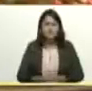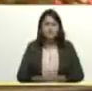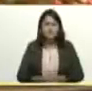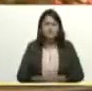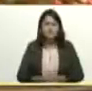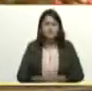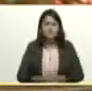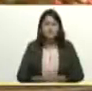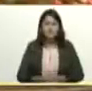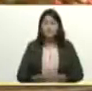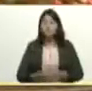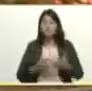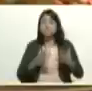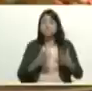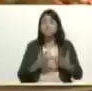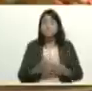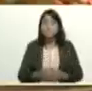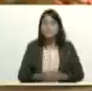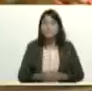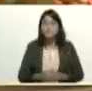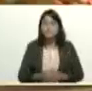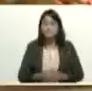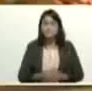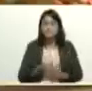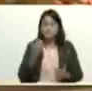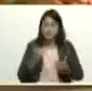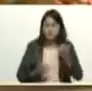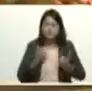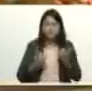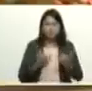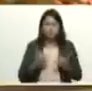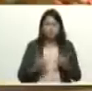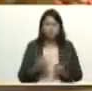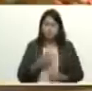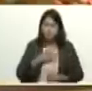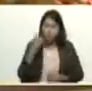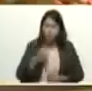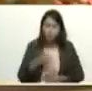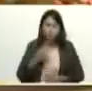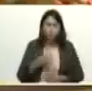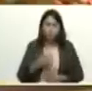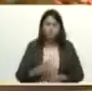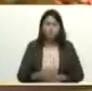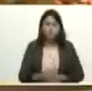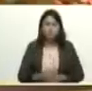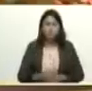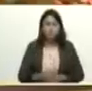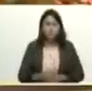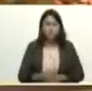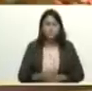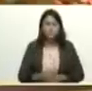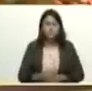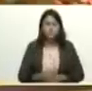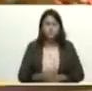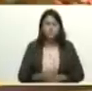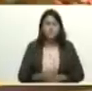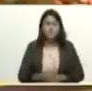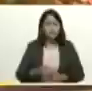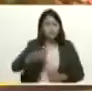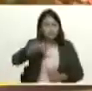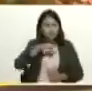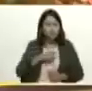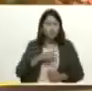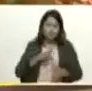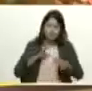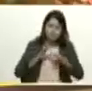Es un frente indignante, amargo, doloroso, donde tenemos que unir fuerzas